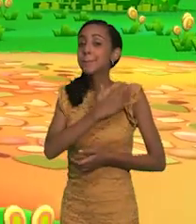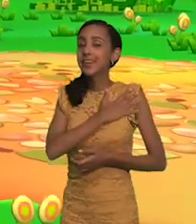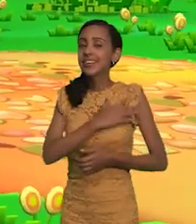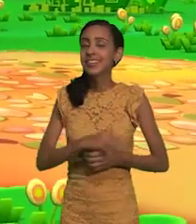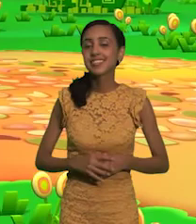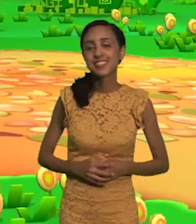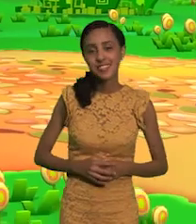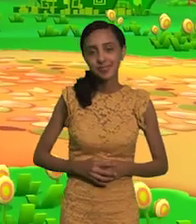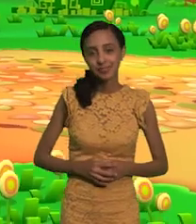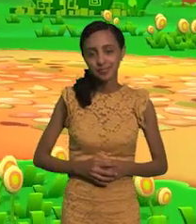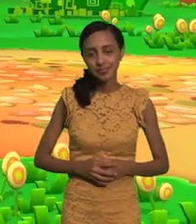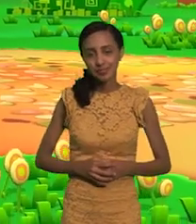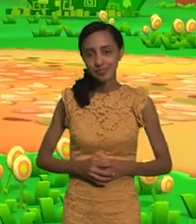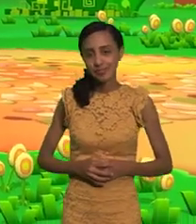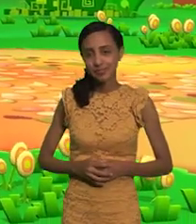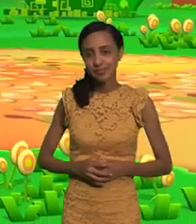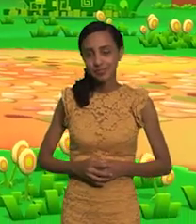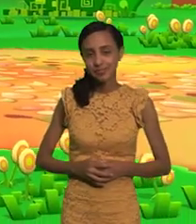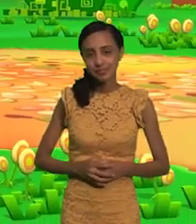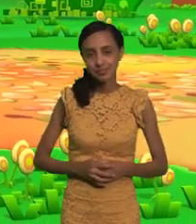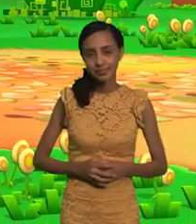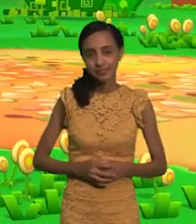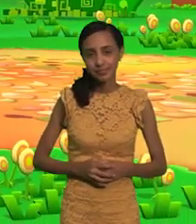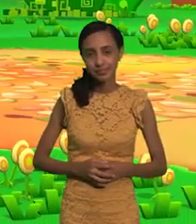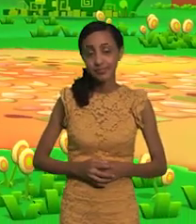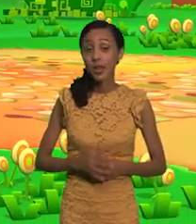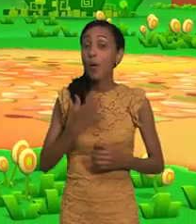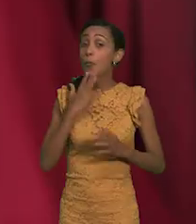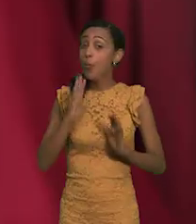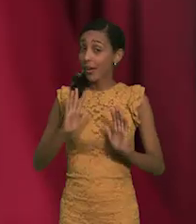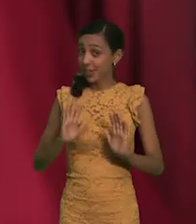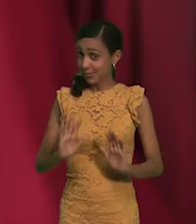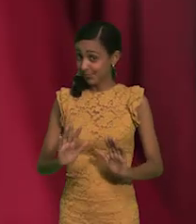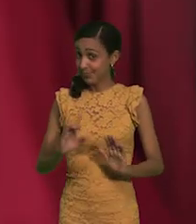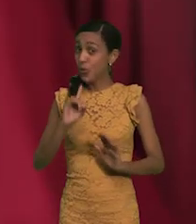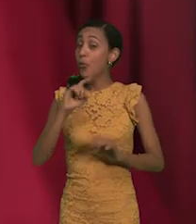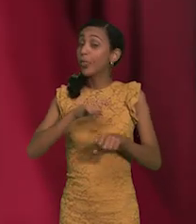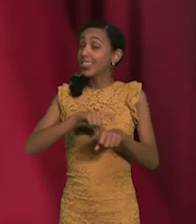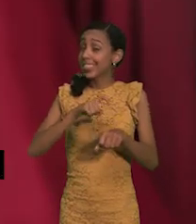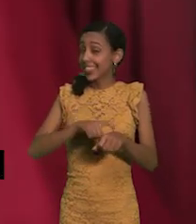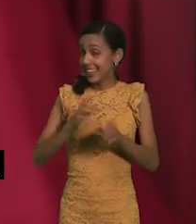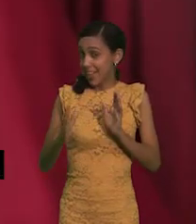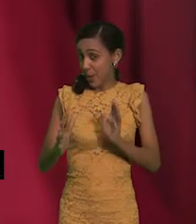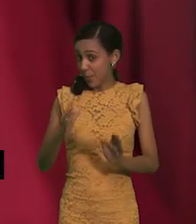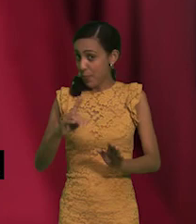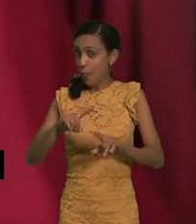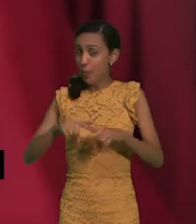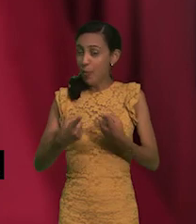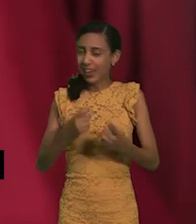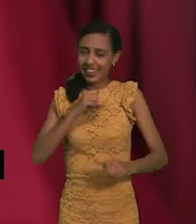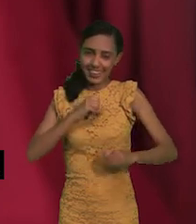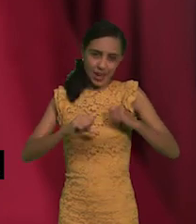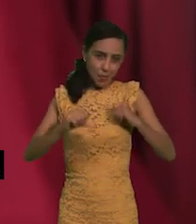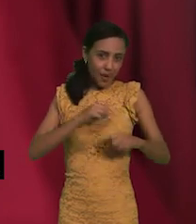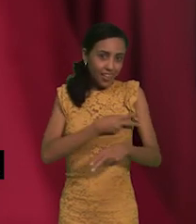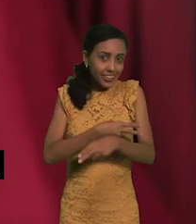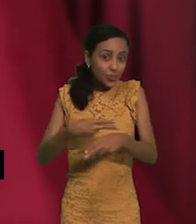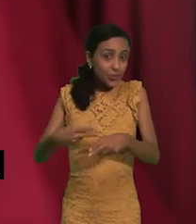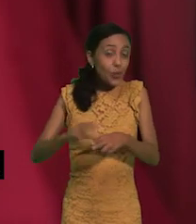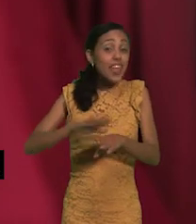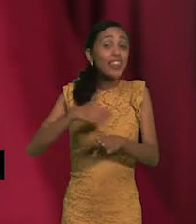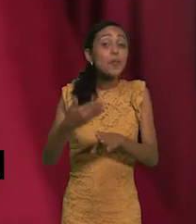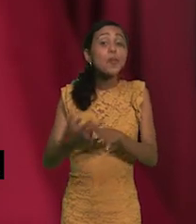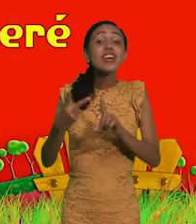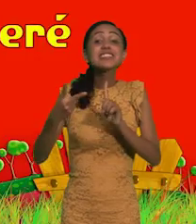el Bueno, por un tiempo Esta romántica historia Tiene